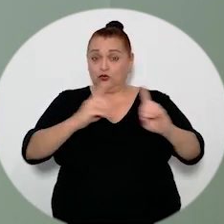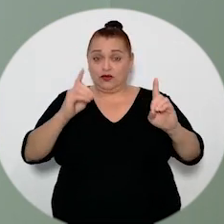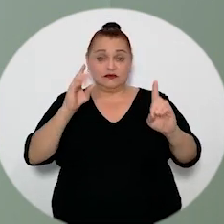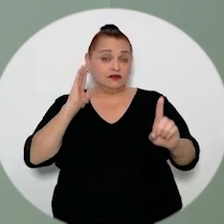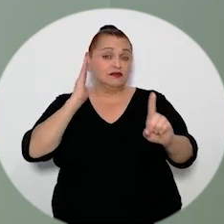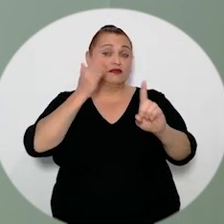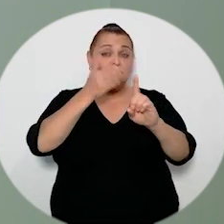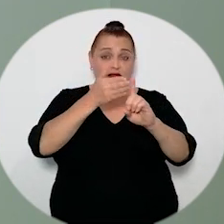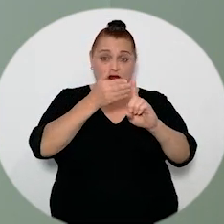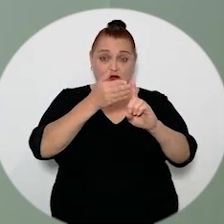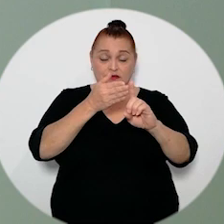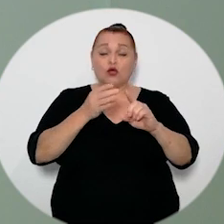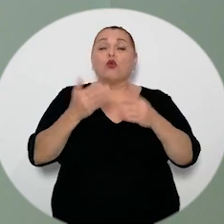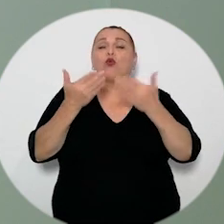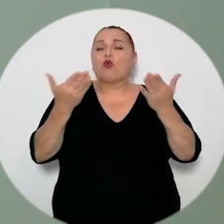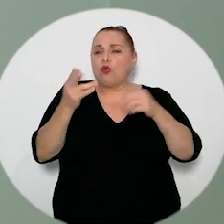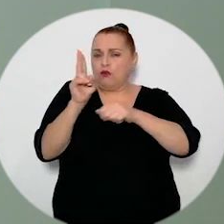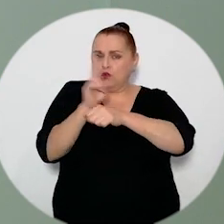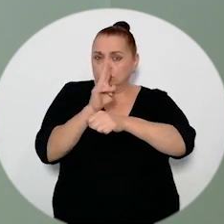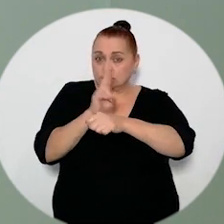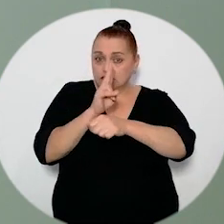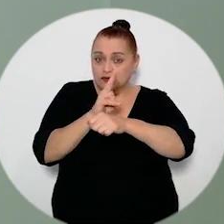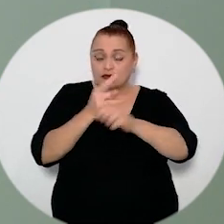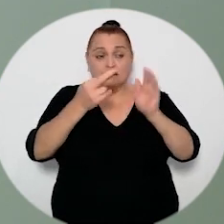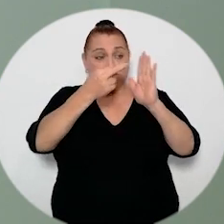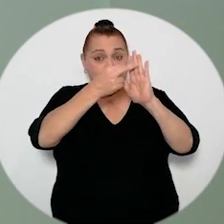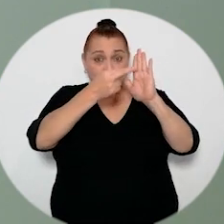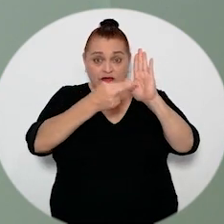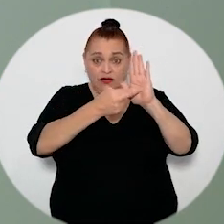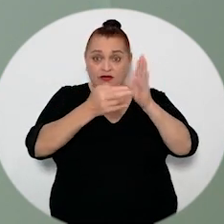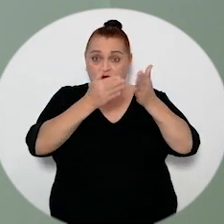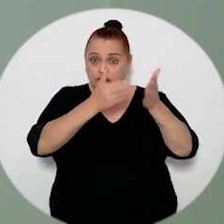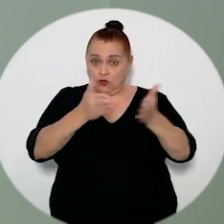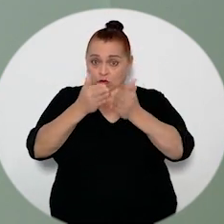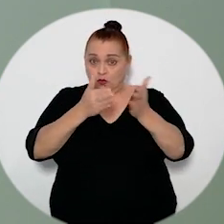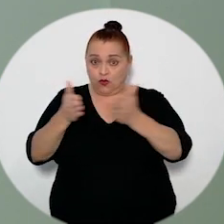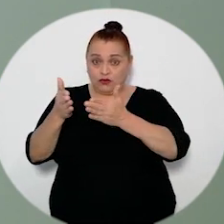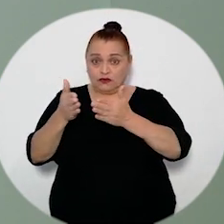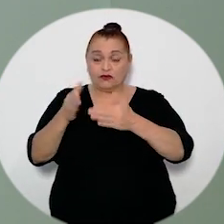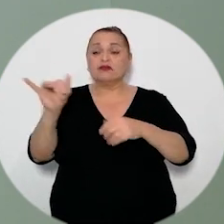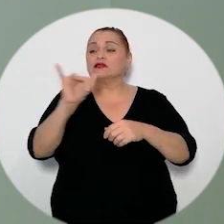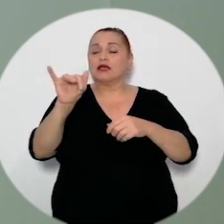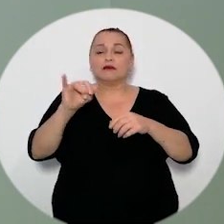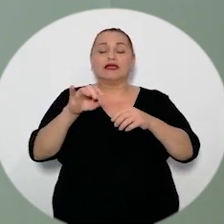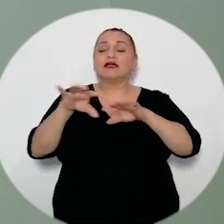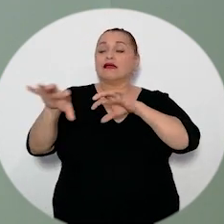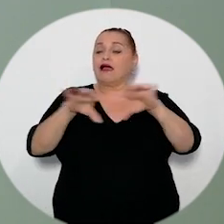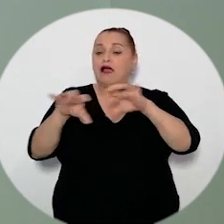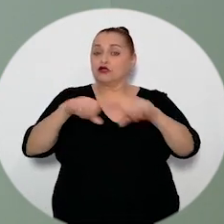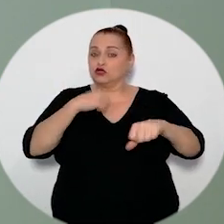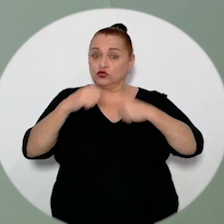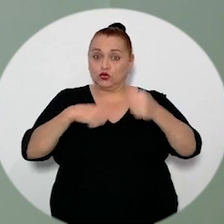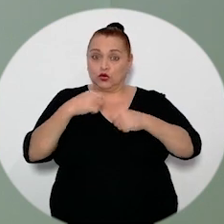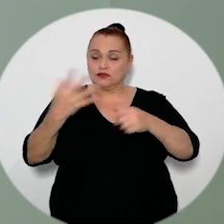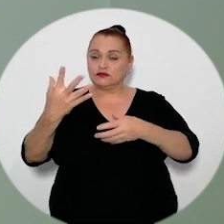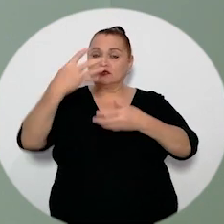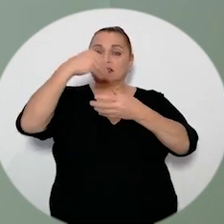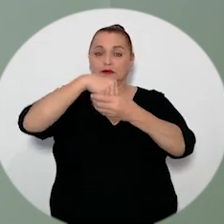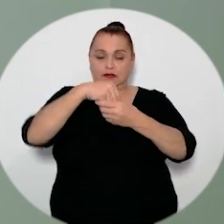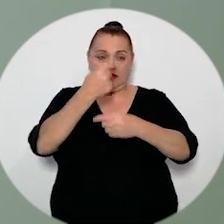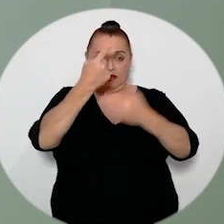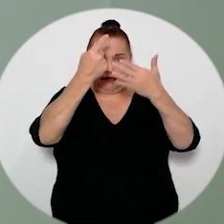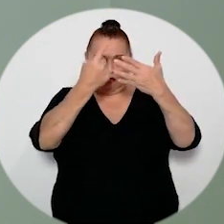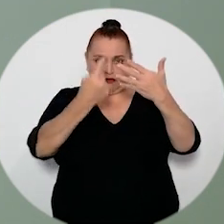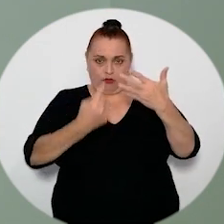directa, los casos en los cuales pueden ser utilizados, las reglas que los ordenan, así como los actores que intervienen en cada uno de